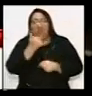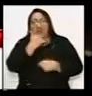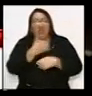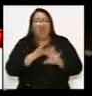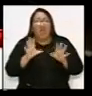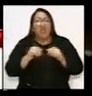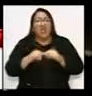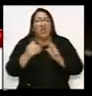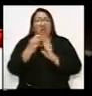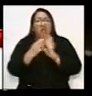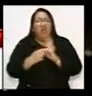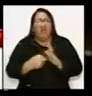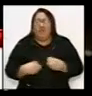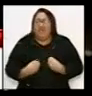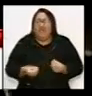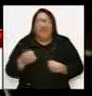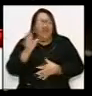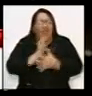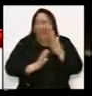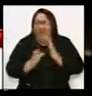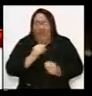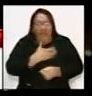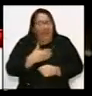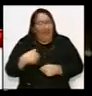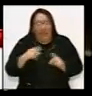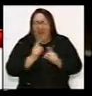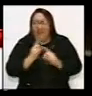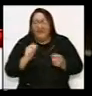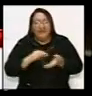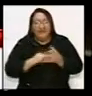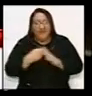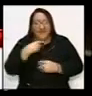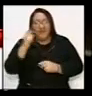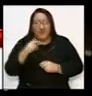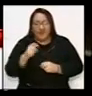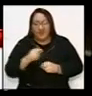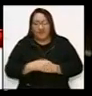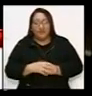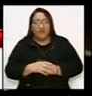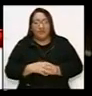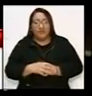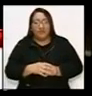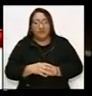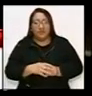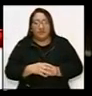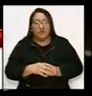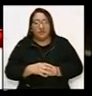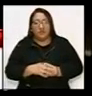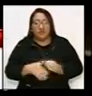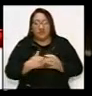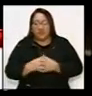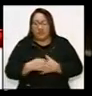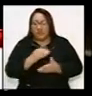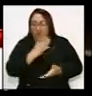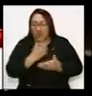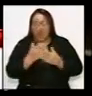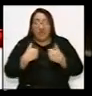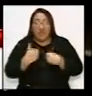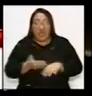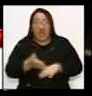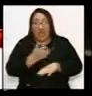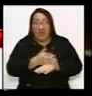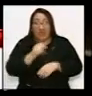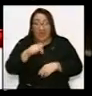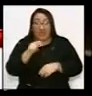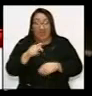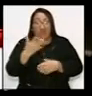se siguió el protocolo. Eso es falso, presidente. Y es necesario, independientemente del desenlace que ha tenido